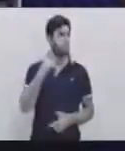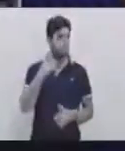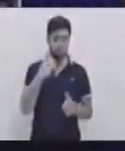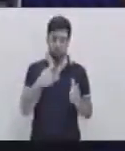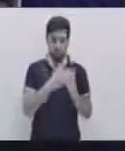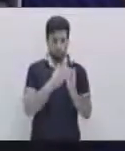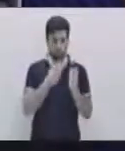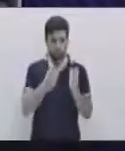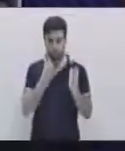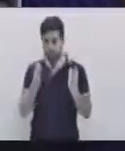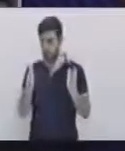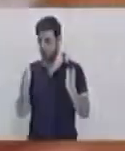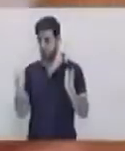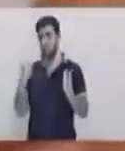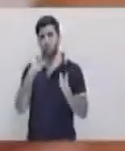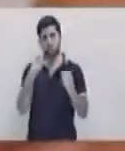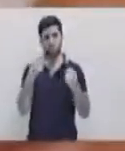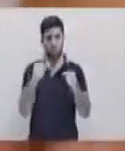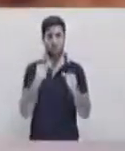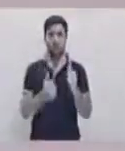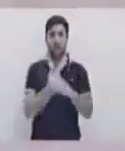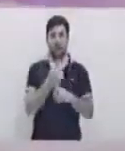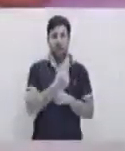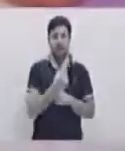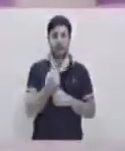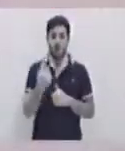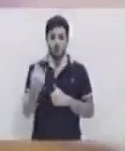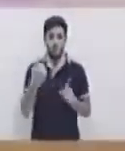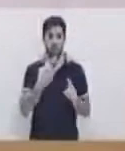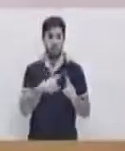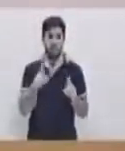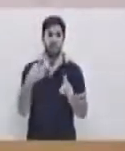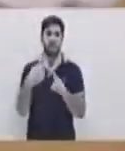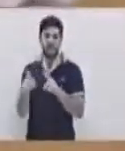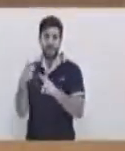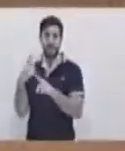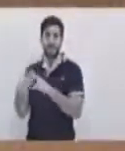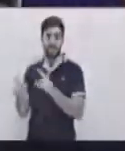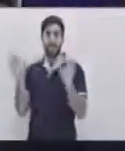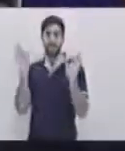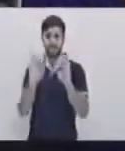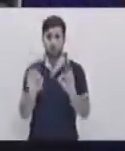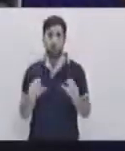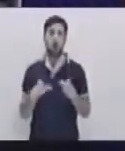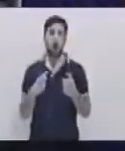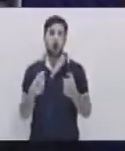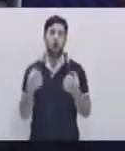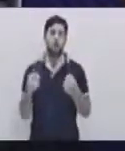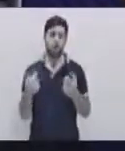y así haces con cada uno de los segmentos que tienes que tener para ahí,